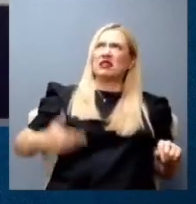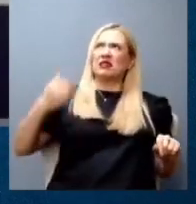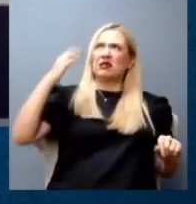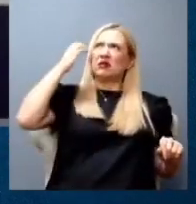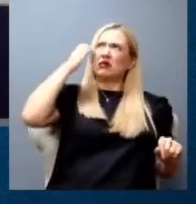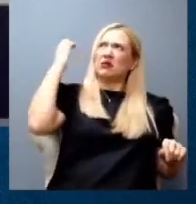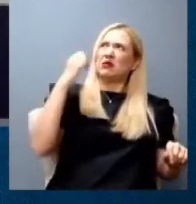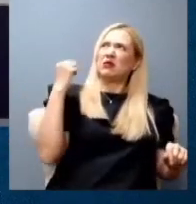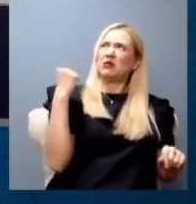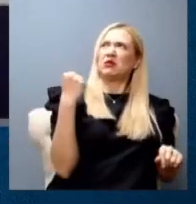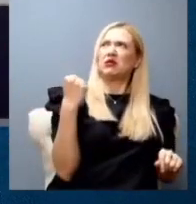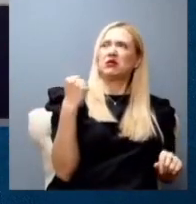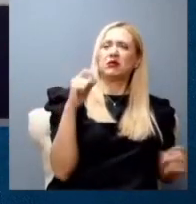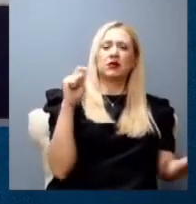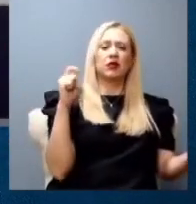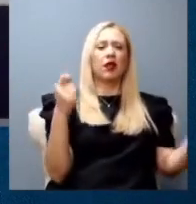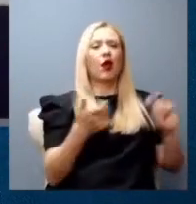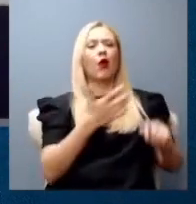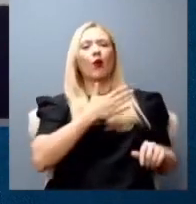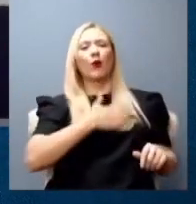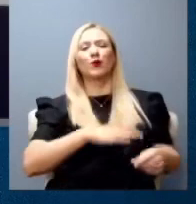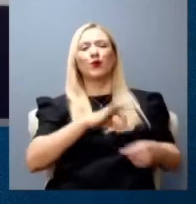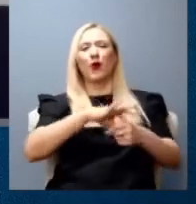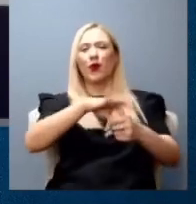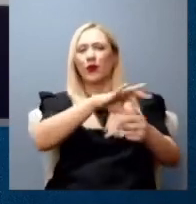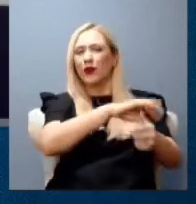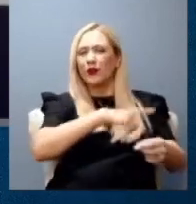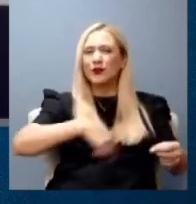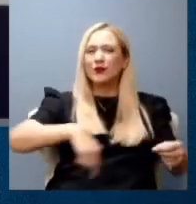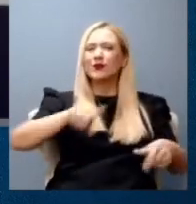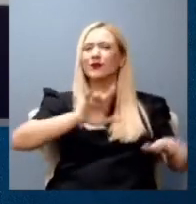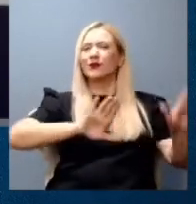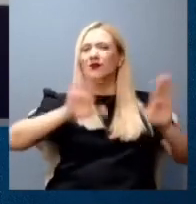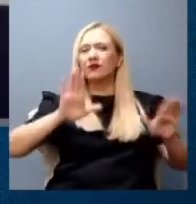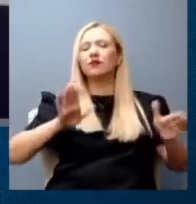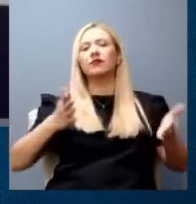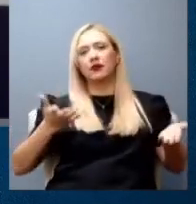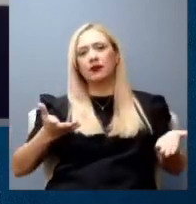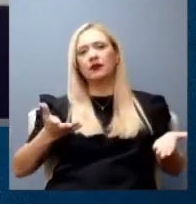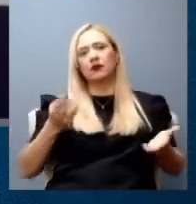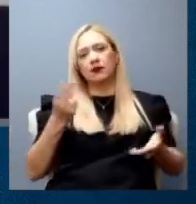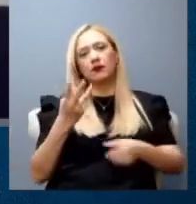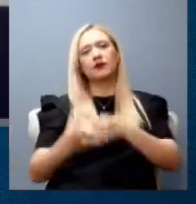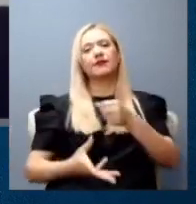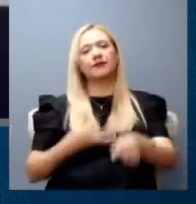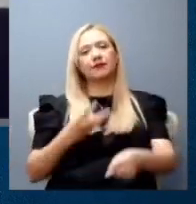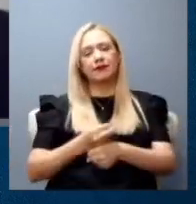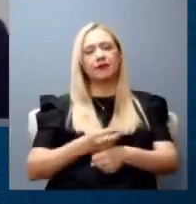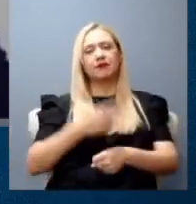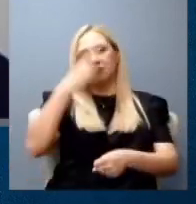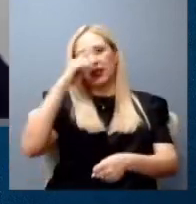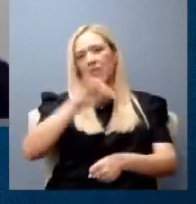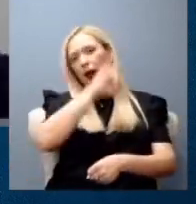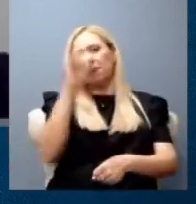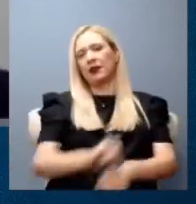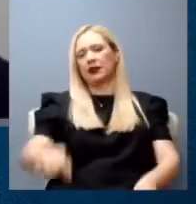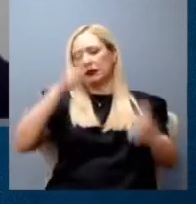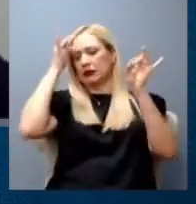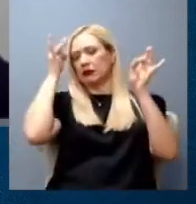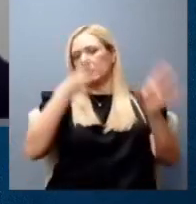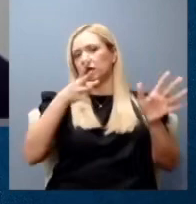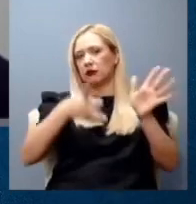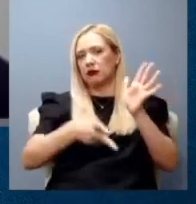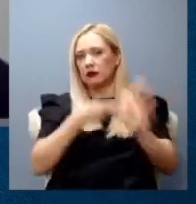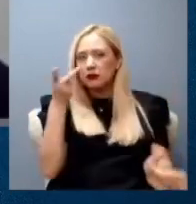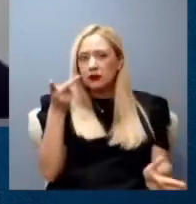democracias, buscar cómo garantizar los derechos a la verdad, a la justicia, a la reparación y las garantías de no repetición. Sin